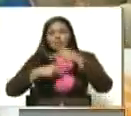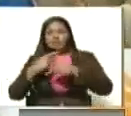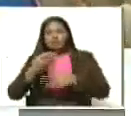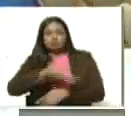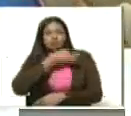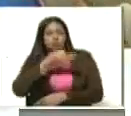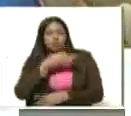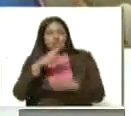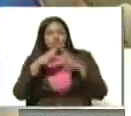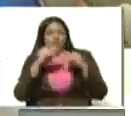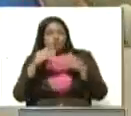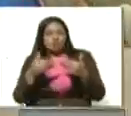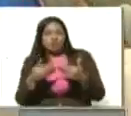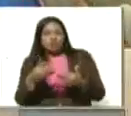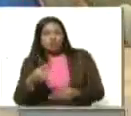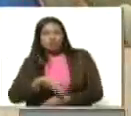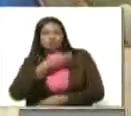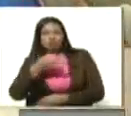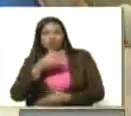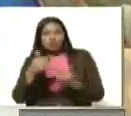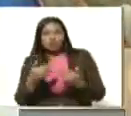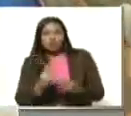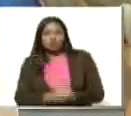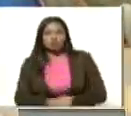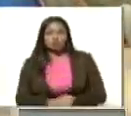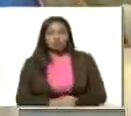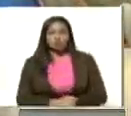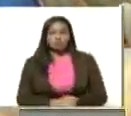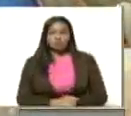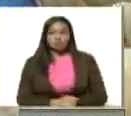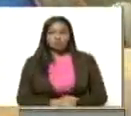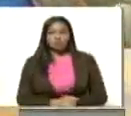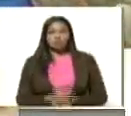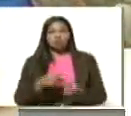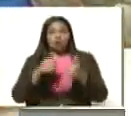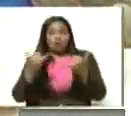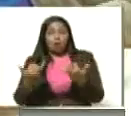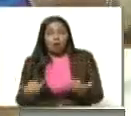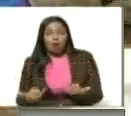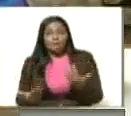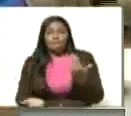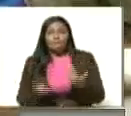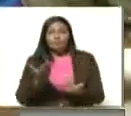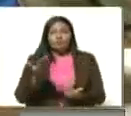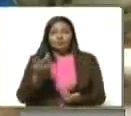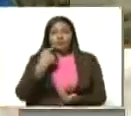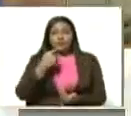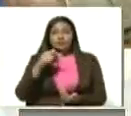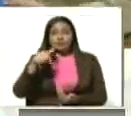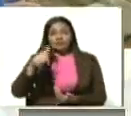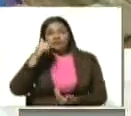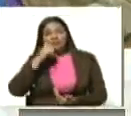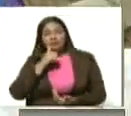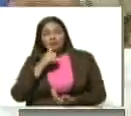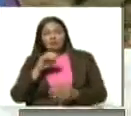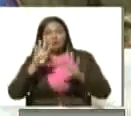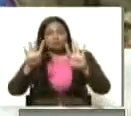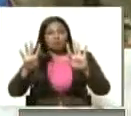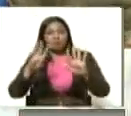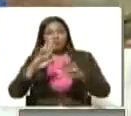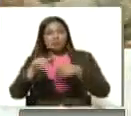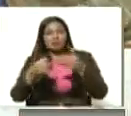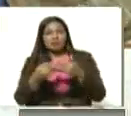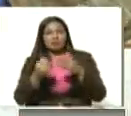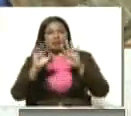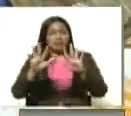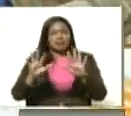que está teniendo la sociedad venezolana, valga la redundancia. Entonces, es importante decir que este sábado 9, a partir